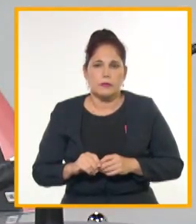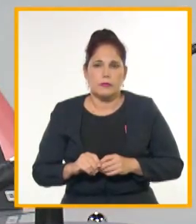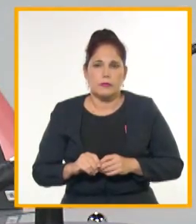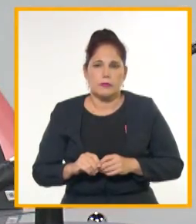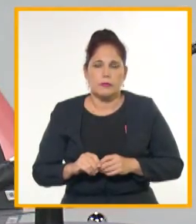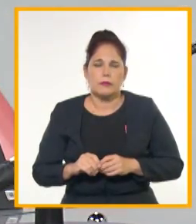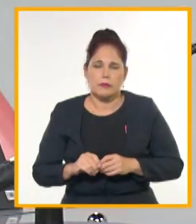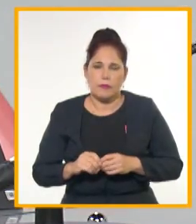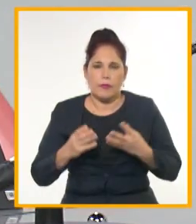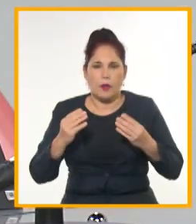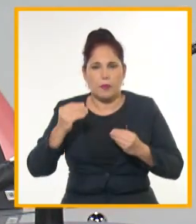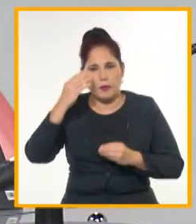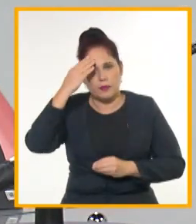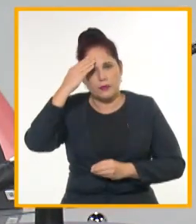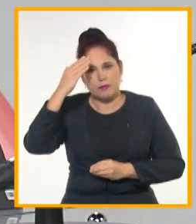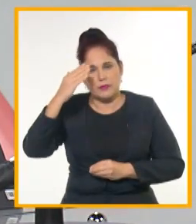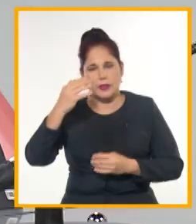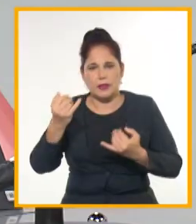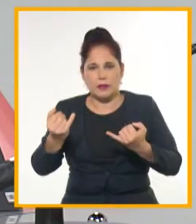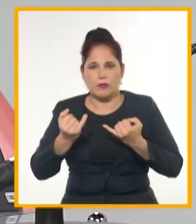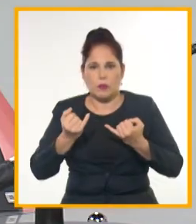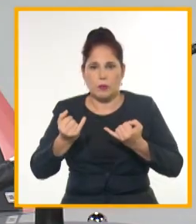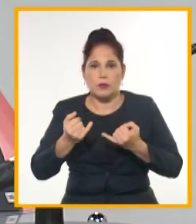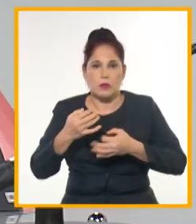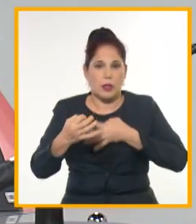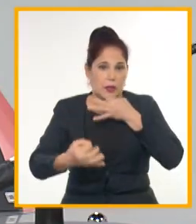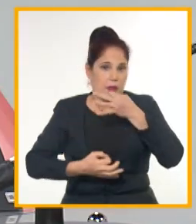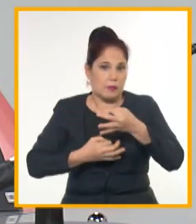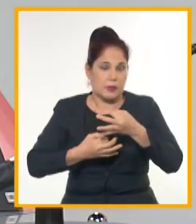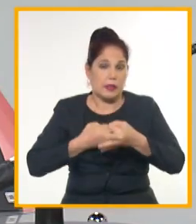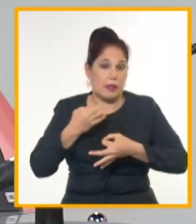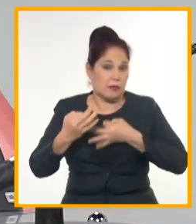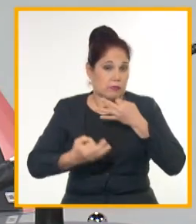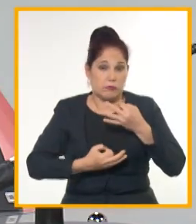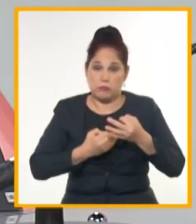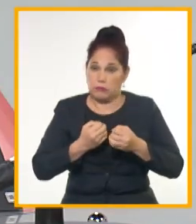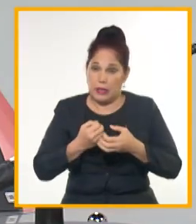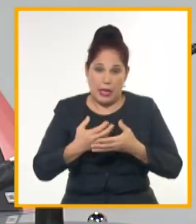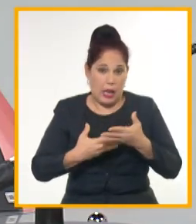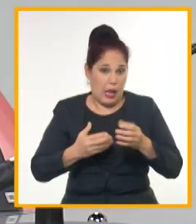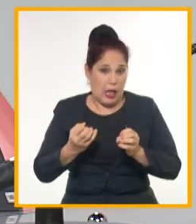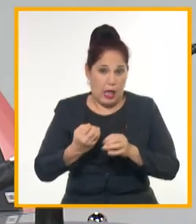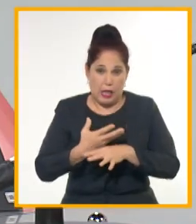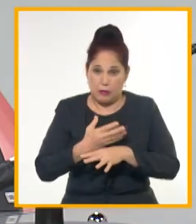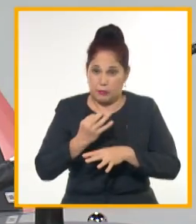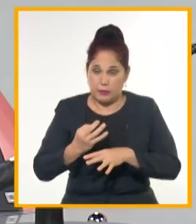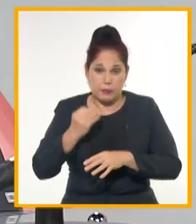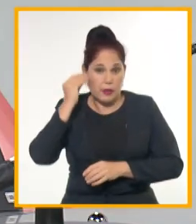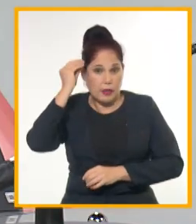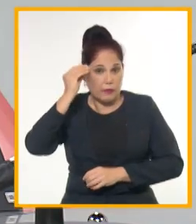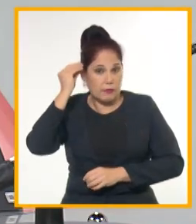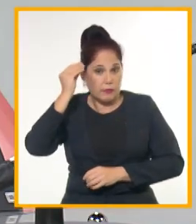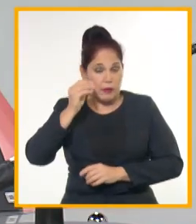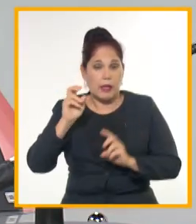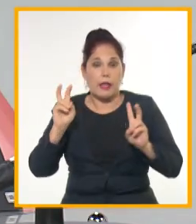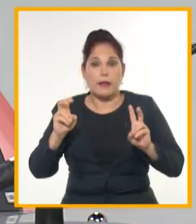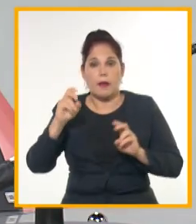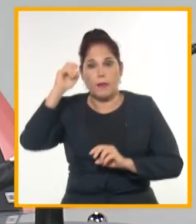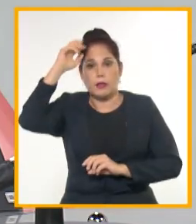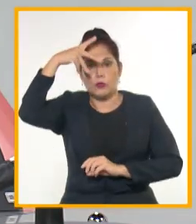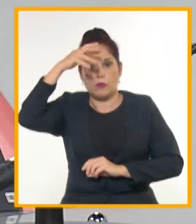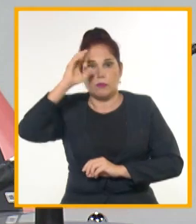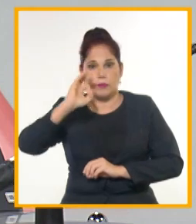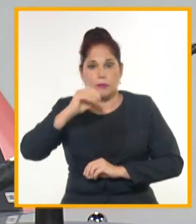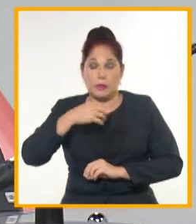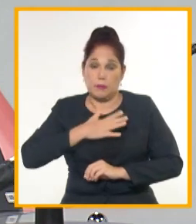Bueno, muchas gracias a Taladrí por estos comentarios, estas reflexiones con respecto a estos 2 temas de suma